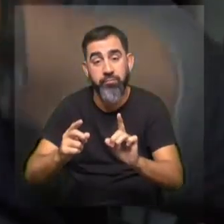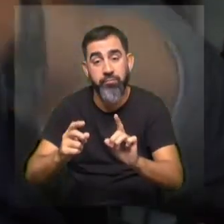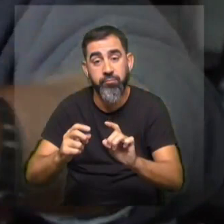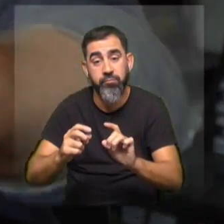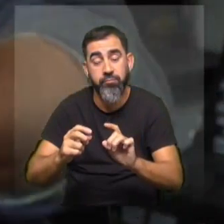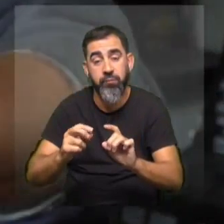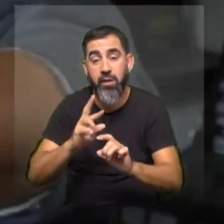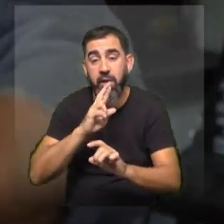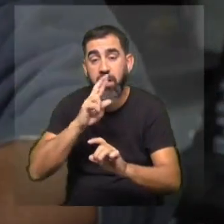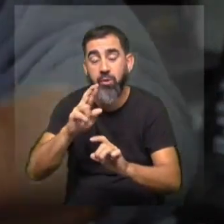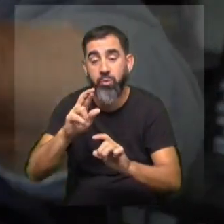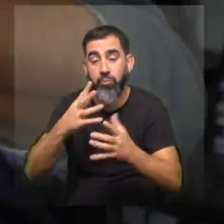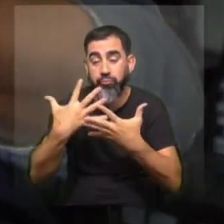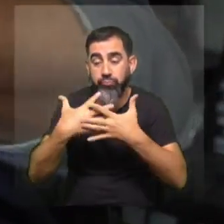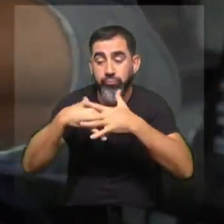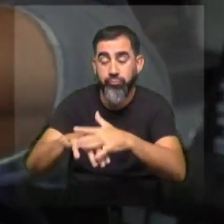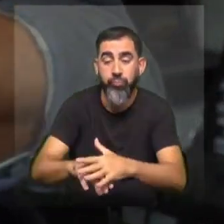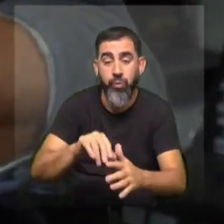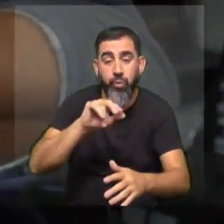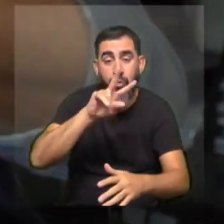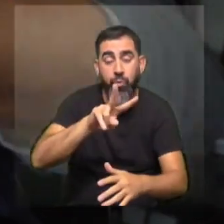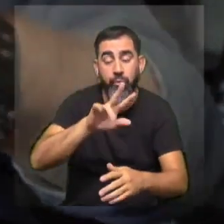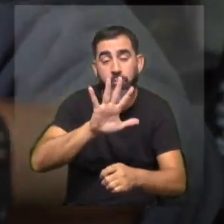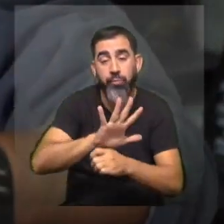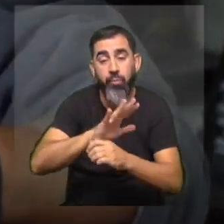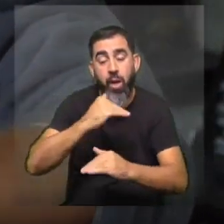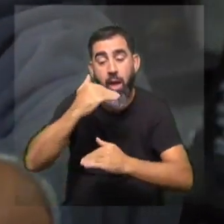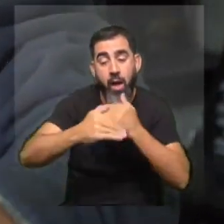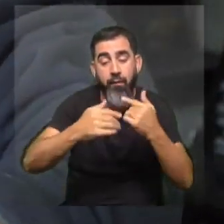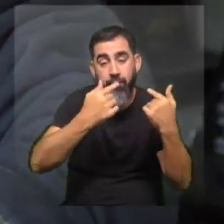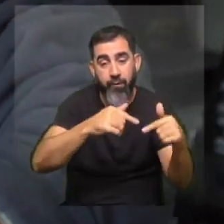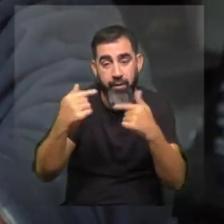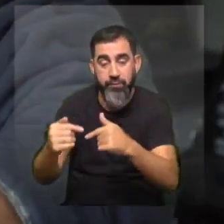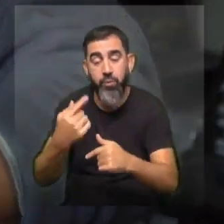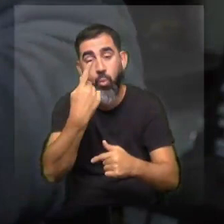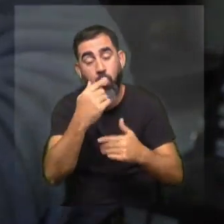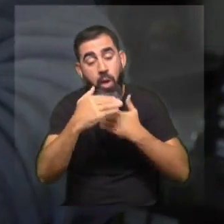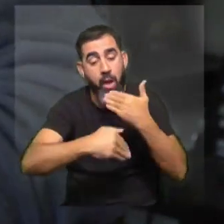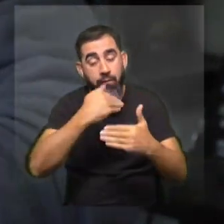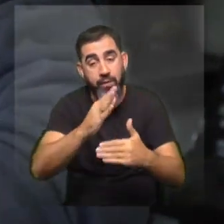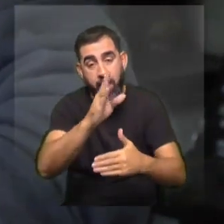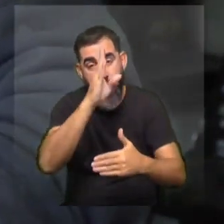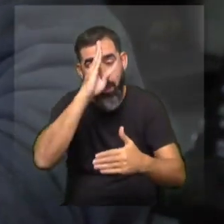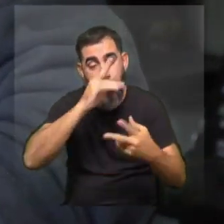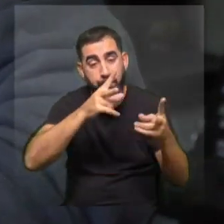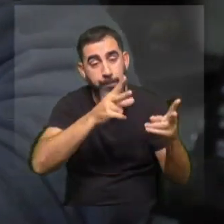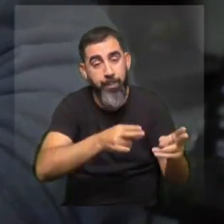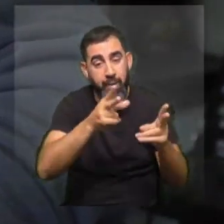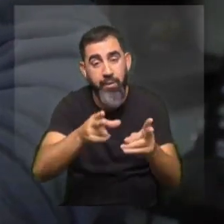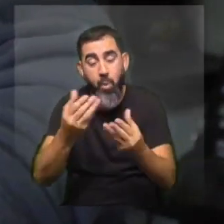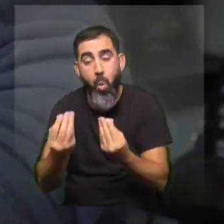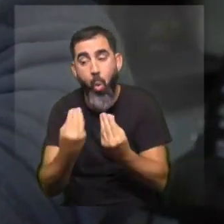fue resultado de la conjunción de dos avances distintos, ¿no? Por una parte, aprender a secuenciar, cómo